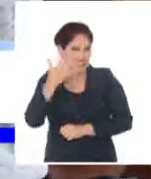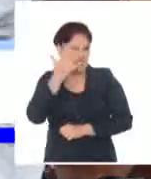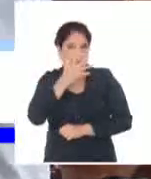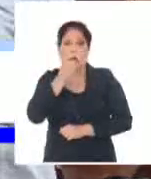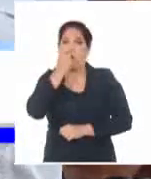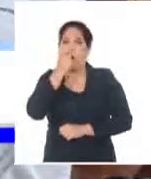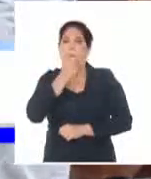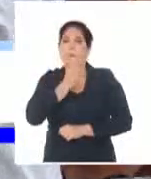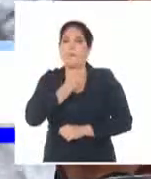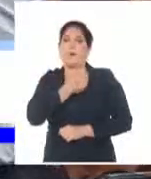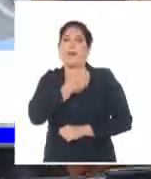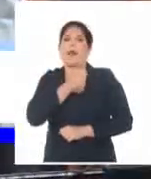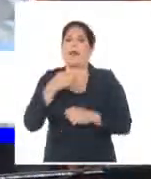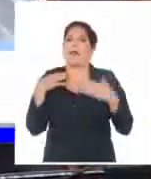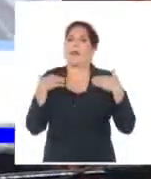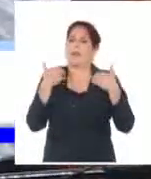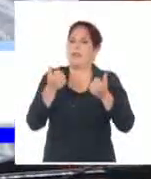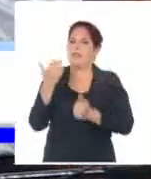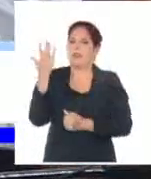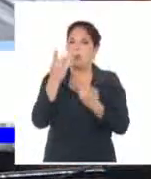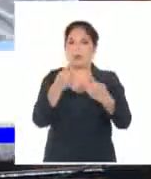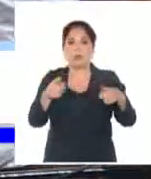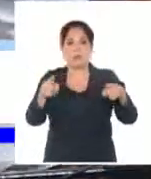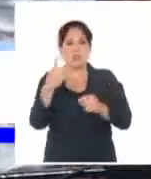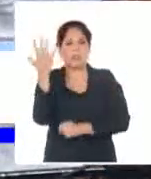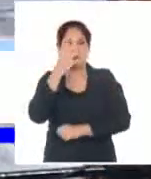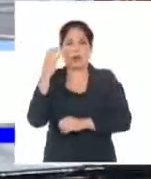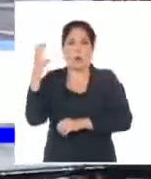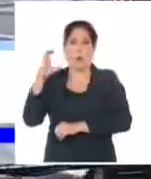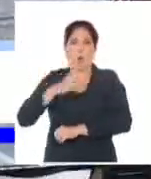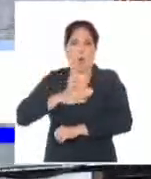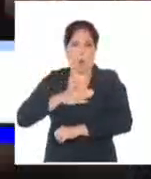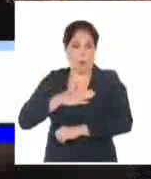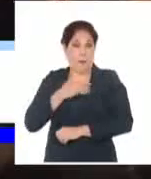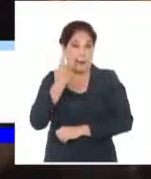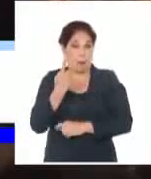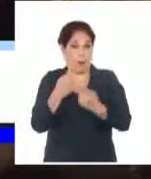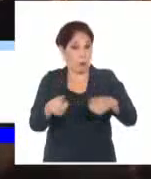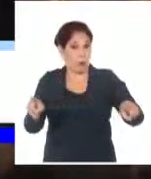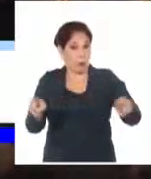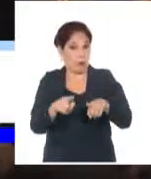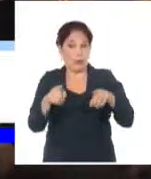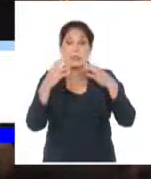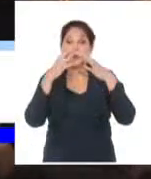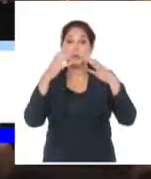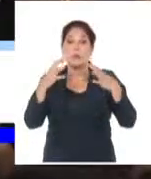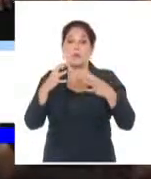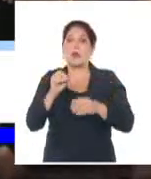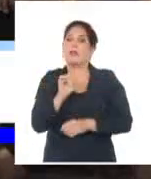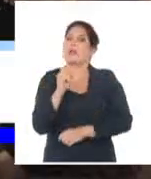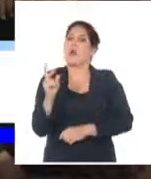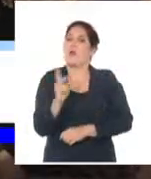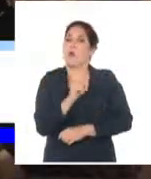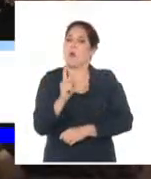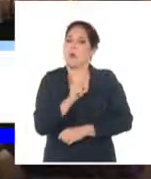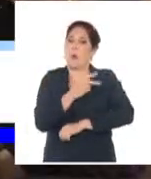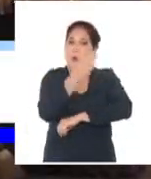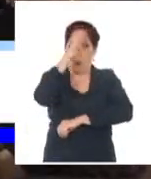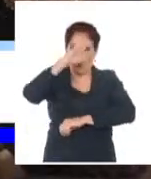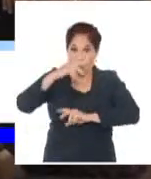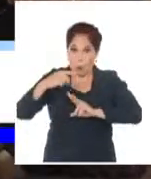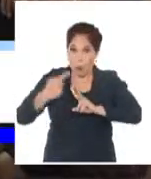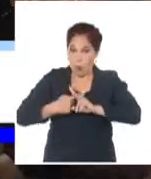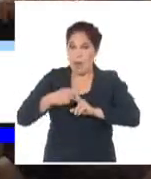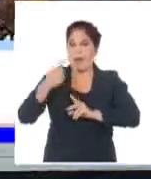director colombiano Ricardo Jaramillo. La primera parte del concierto fue dedicada a la obra de importantes autores de ambas naciones, el colombiano